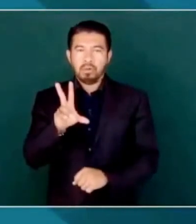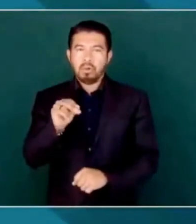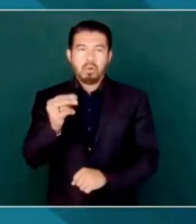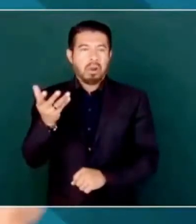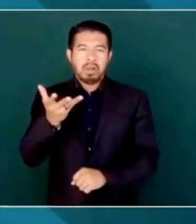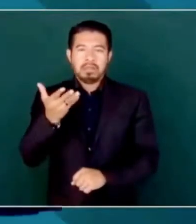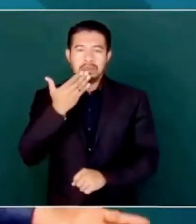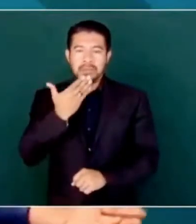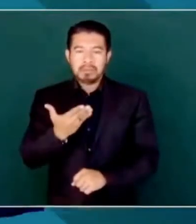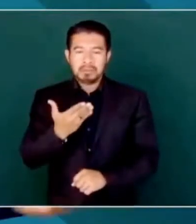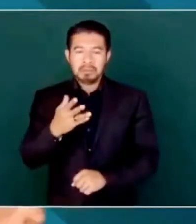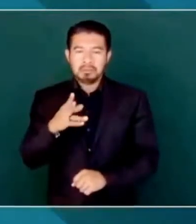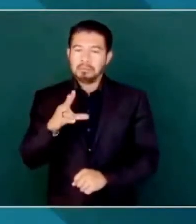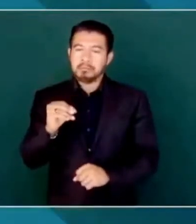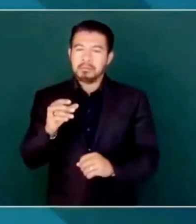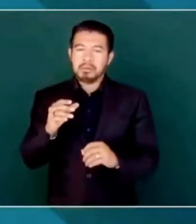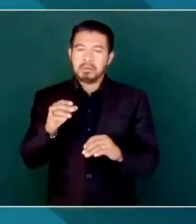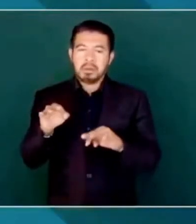no trabajaron.